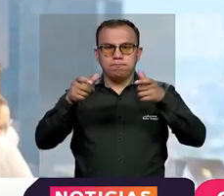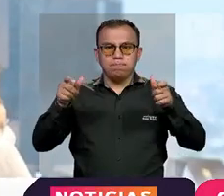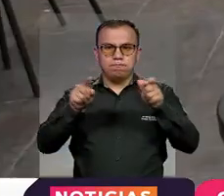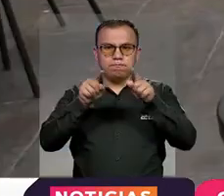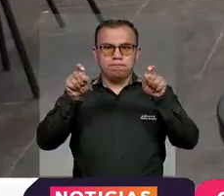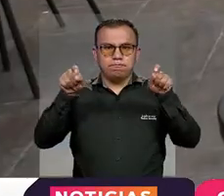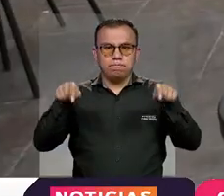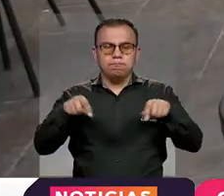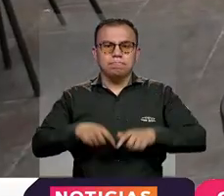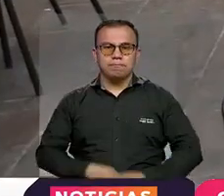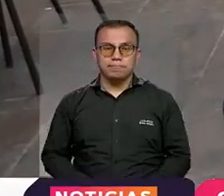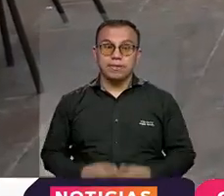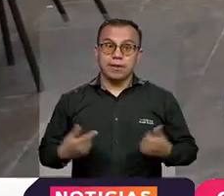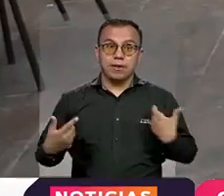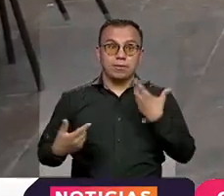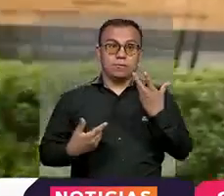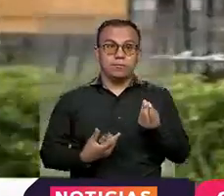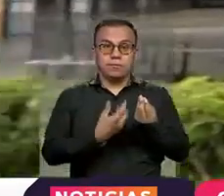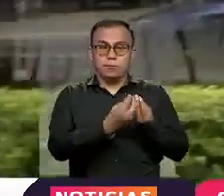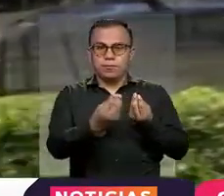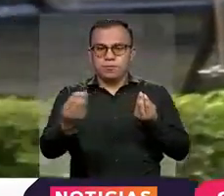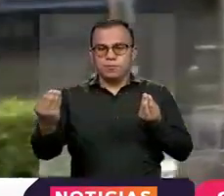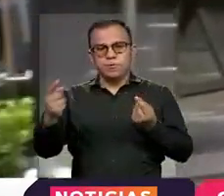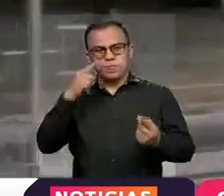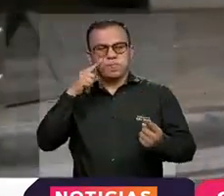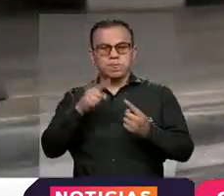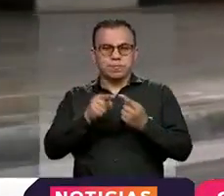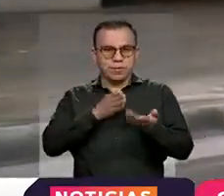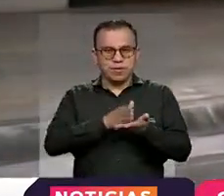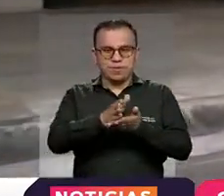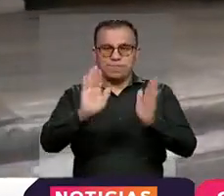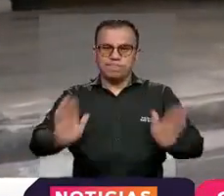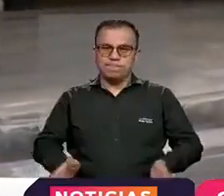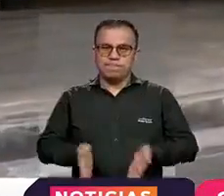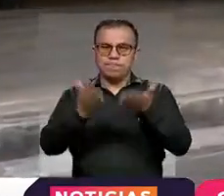ocupadas. Estos sectores proyectan continuar con una tendencia de recuperación económica.